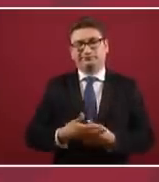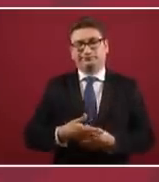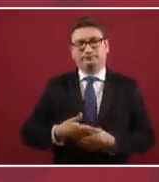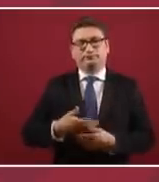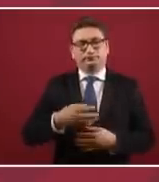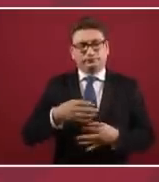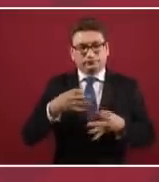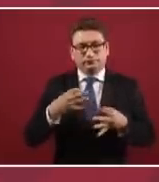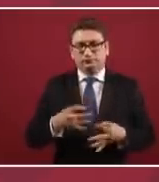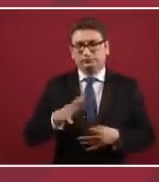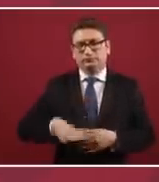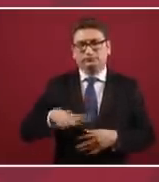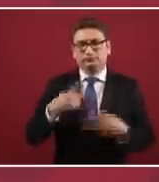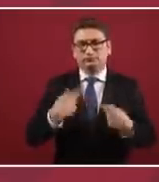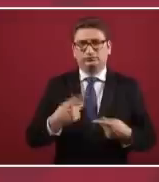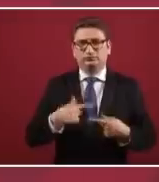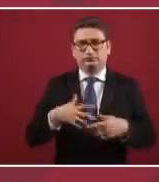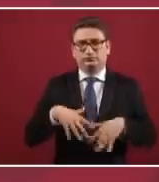legítimo,